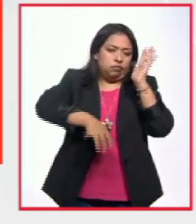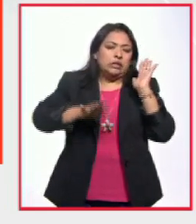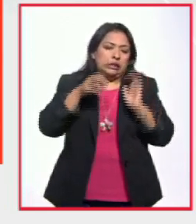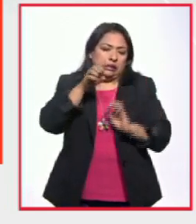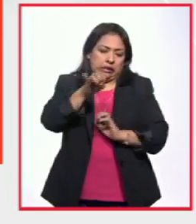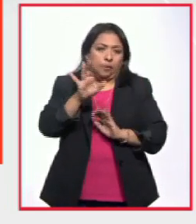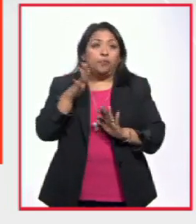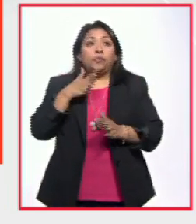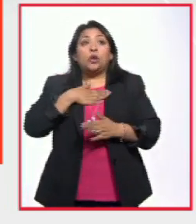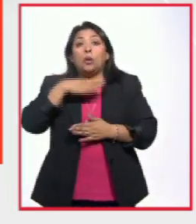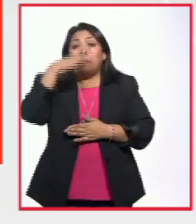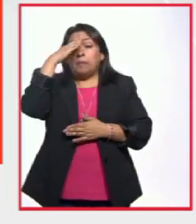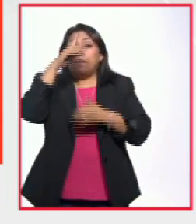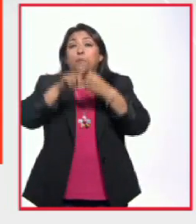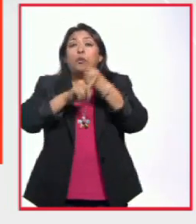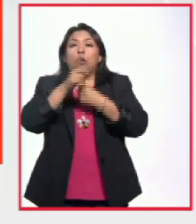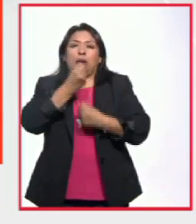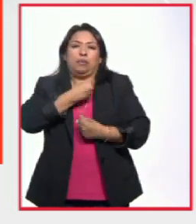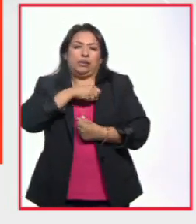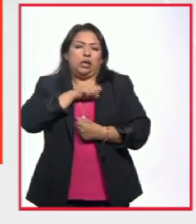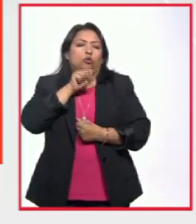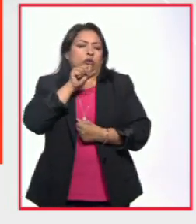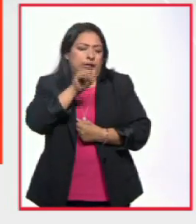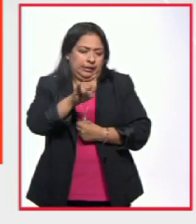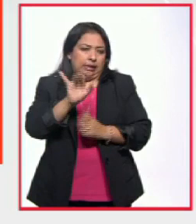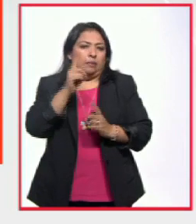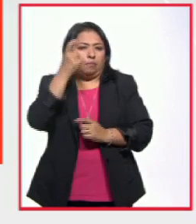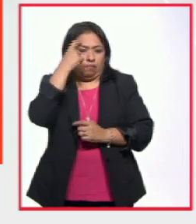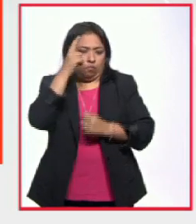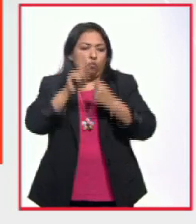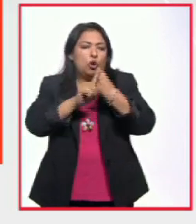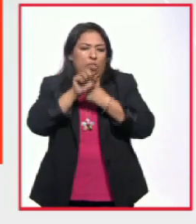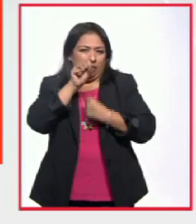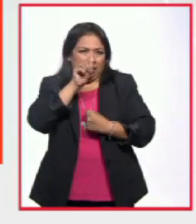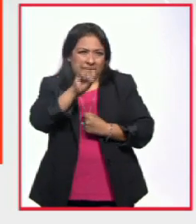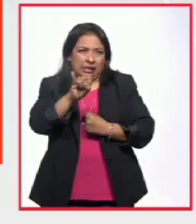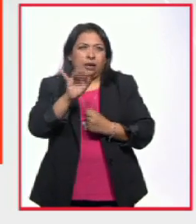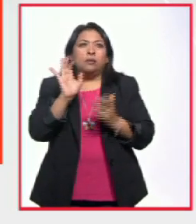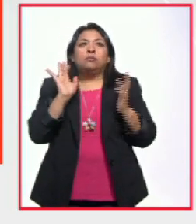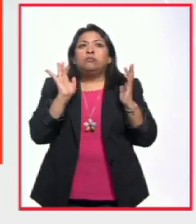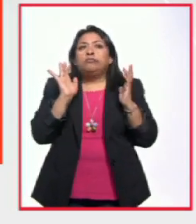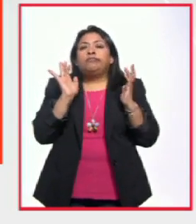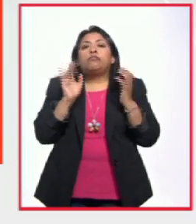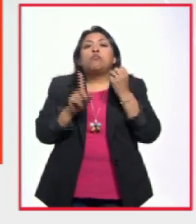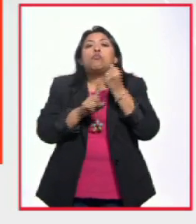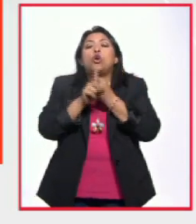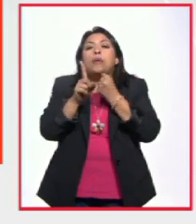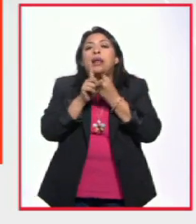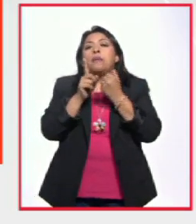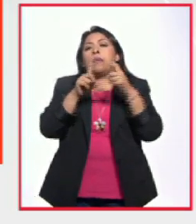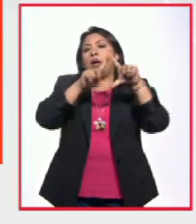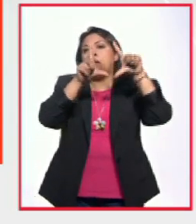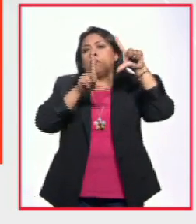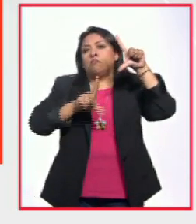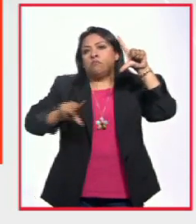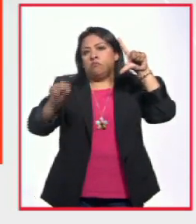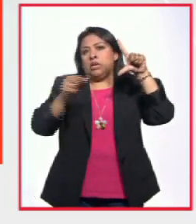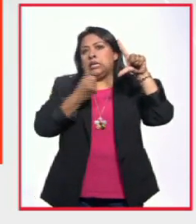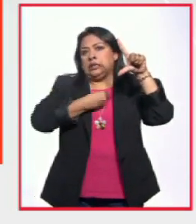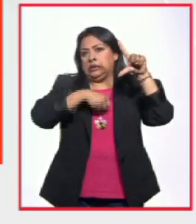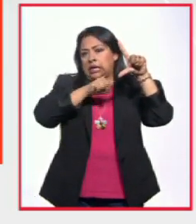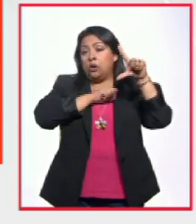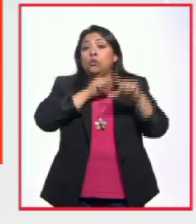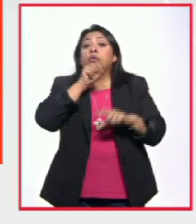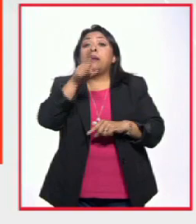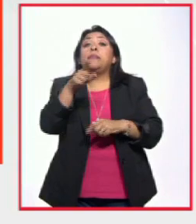que es un problema de salud, sí, es un problema de salud mental, es un problema de salud a nivel nacional, pero también